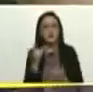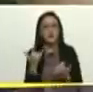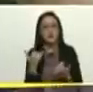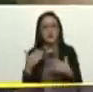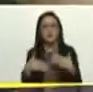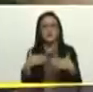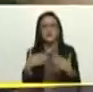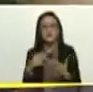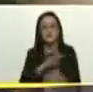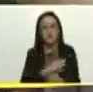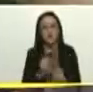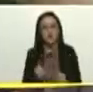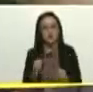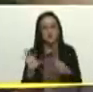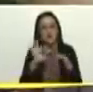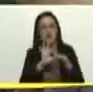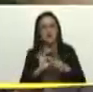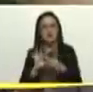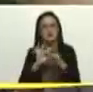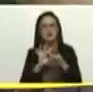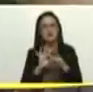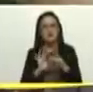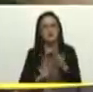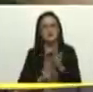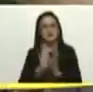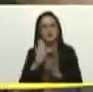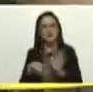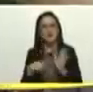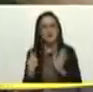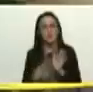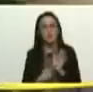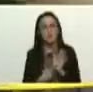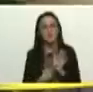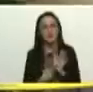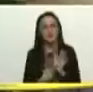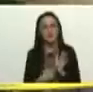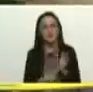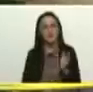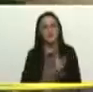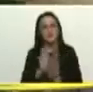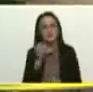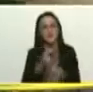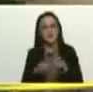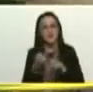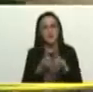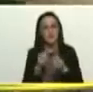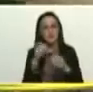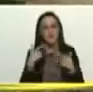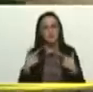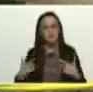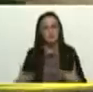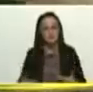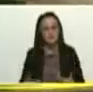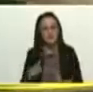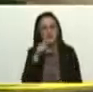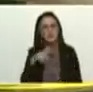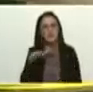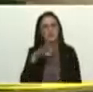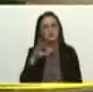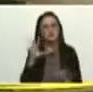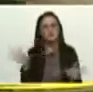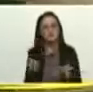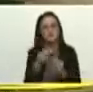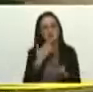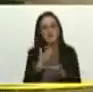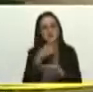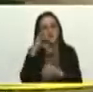una poderosa alianza para el desarrollo complementario y para el desarrollo económico y humano de nuestros países. Muchas gracias. Que